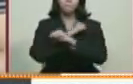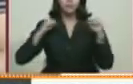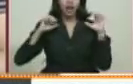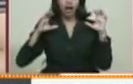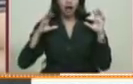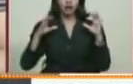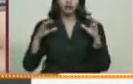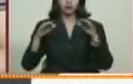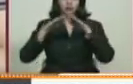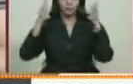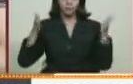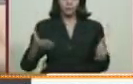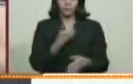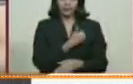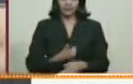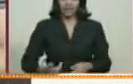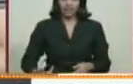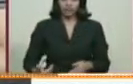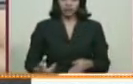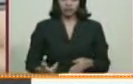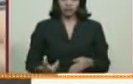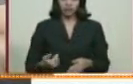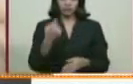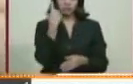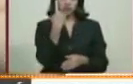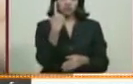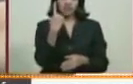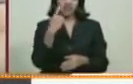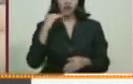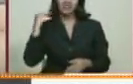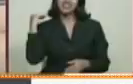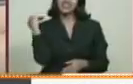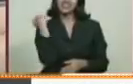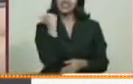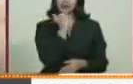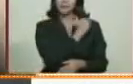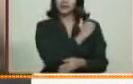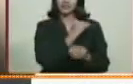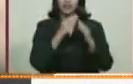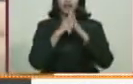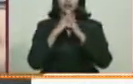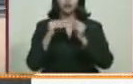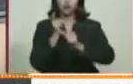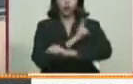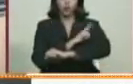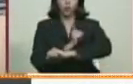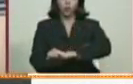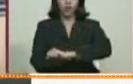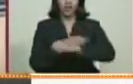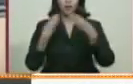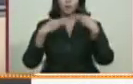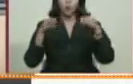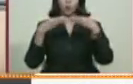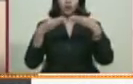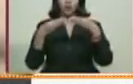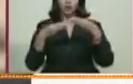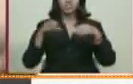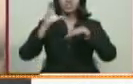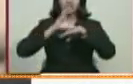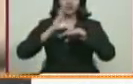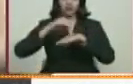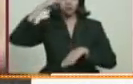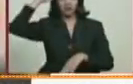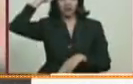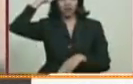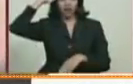presidencial, primero que descabeza y decapita a todos los poderes públicos nacionales, civiles y militares. ¿La